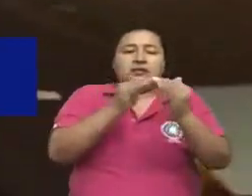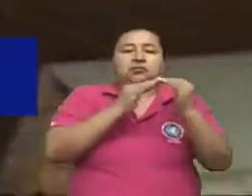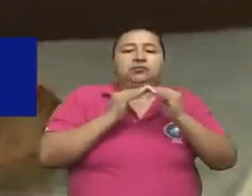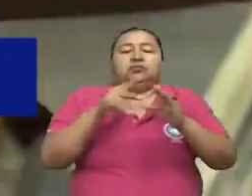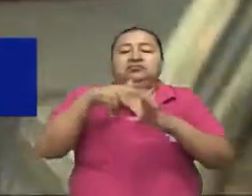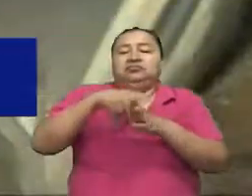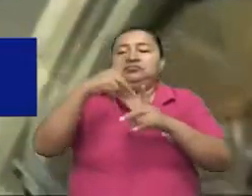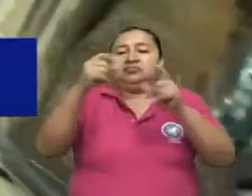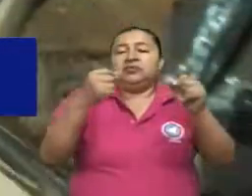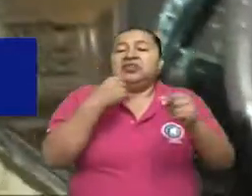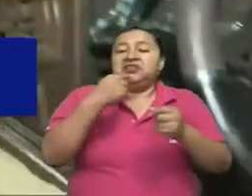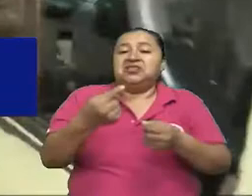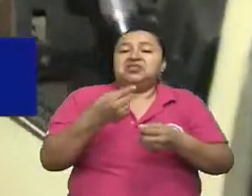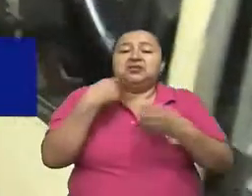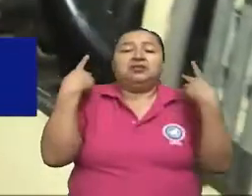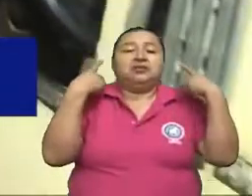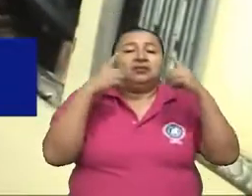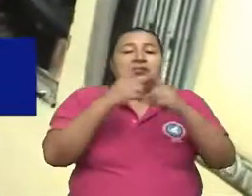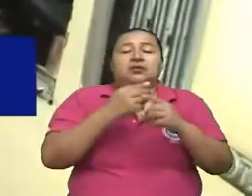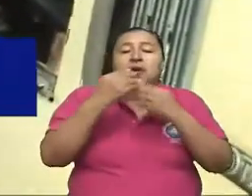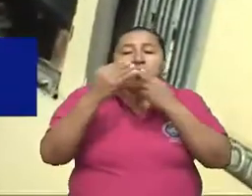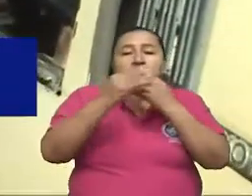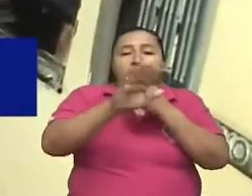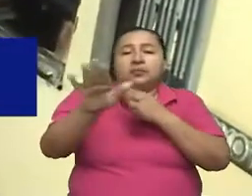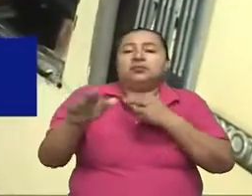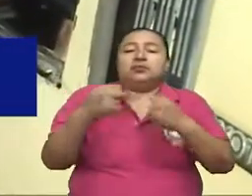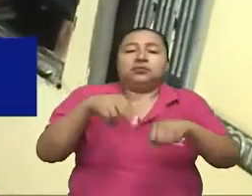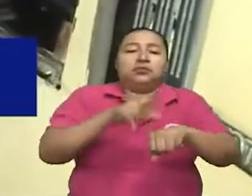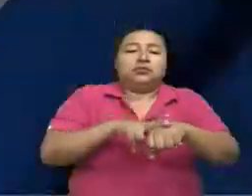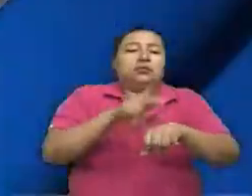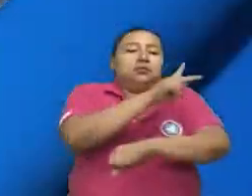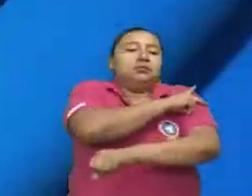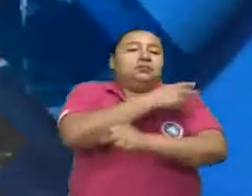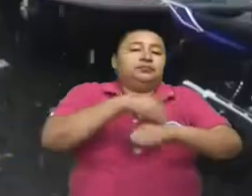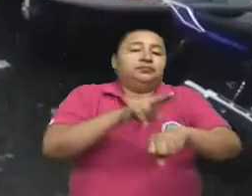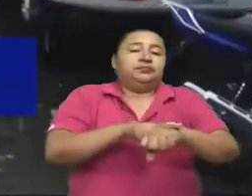rurales, reporta la Dirección de Tránsito Nacional de la Policía.